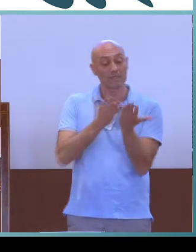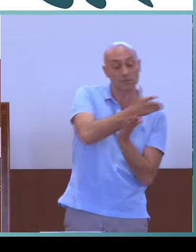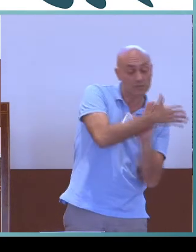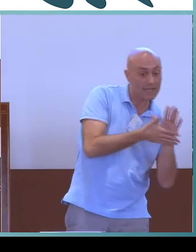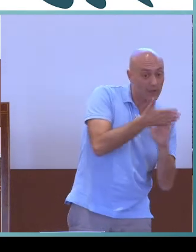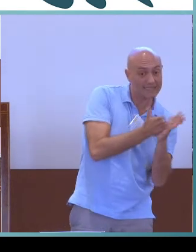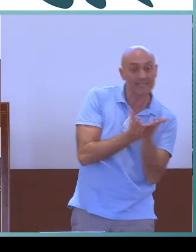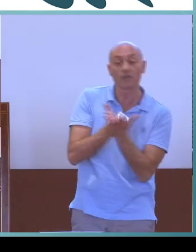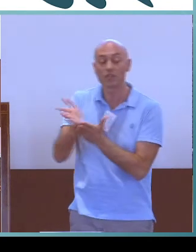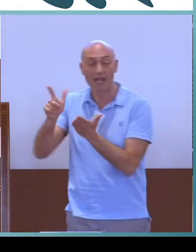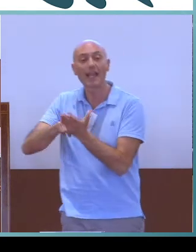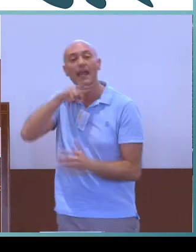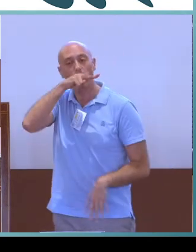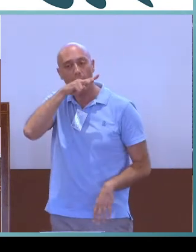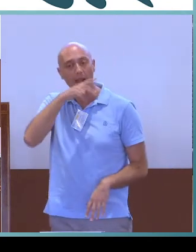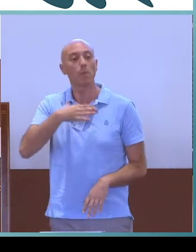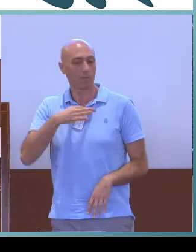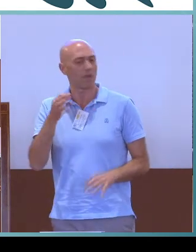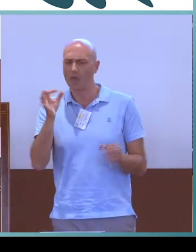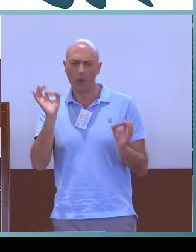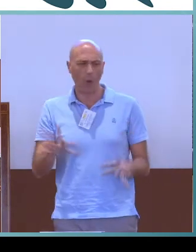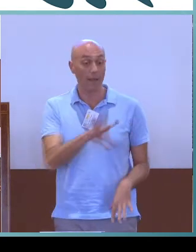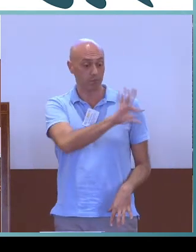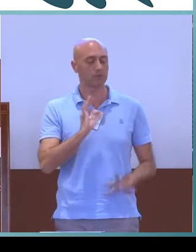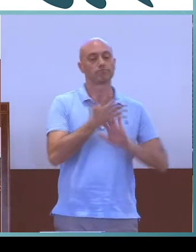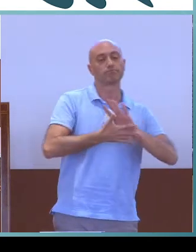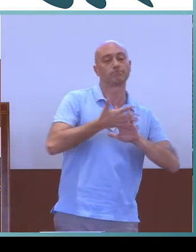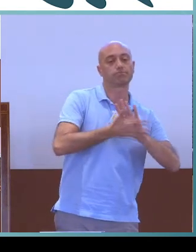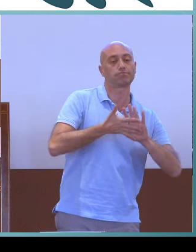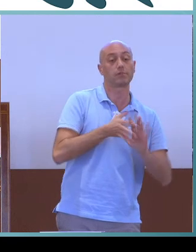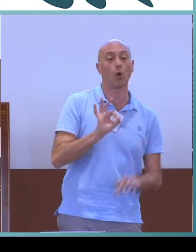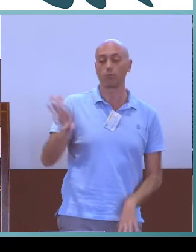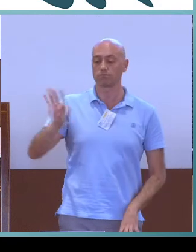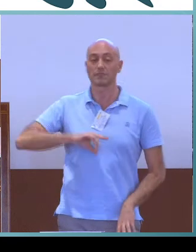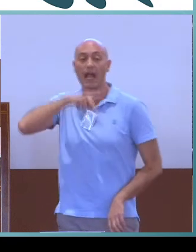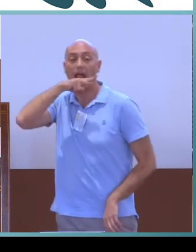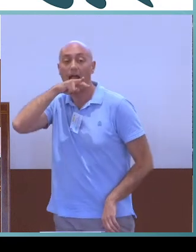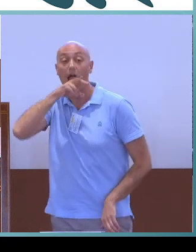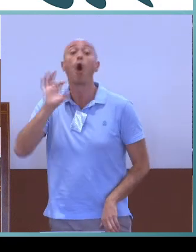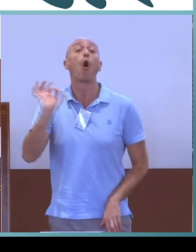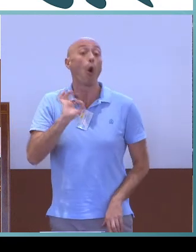también pueden utilizar las dos lenguas al mismo tiempo. Pero un concepto importante